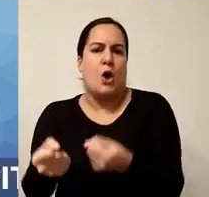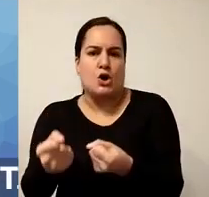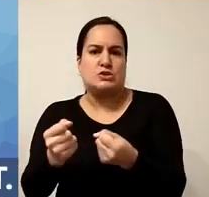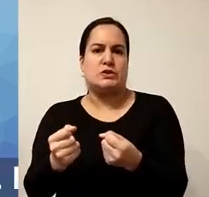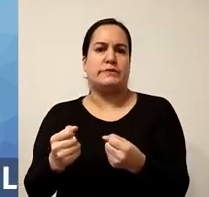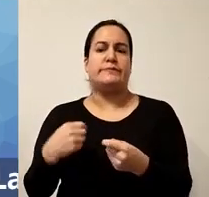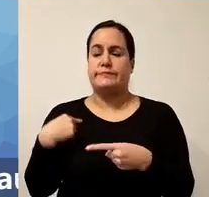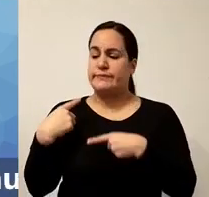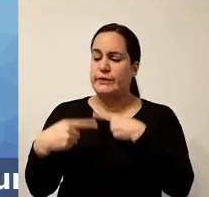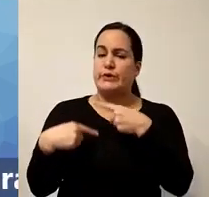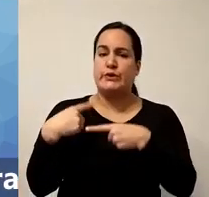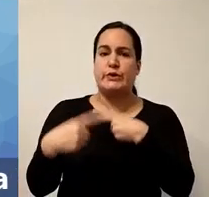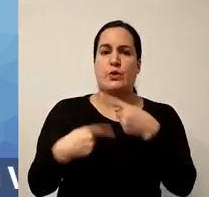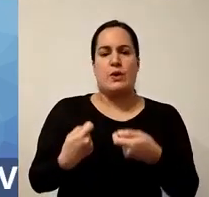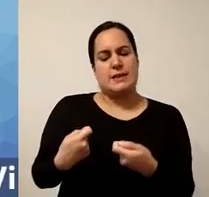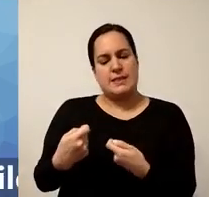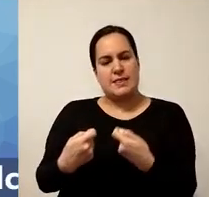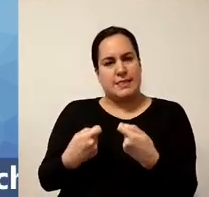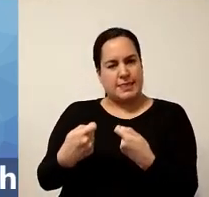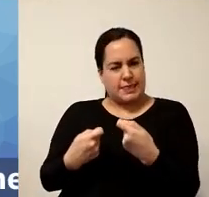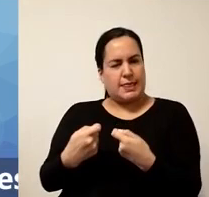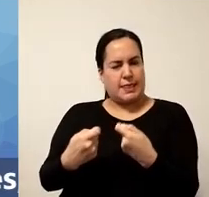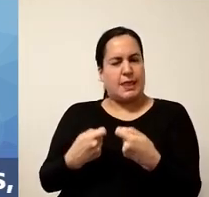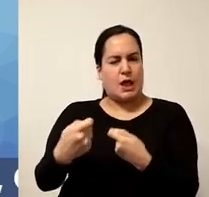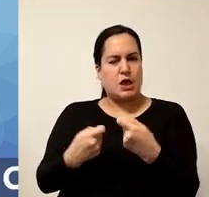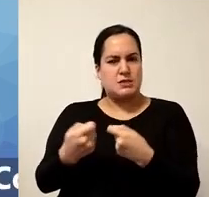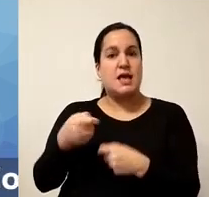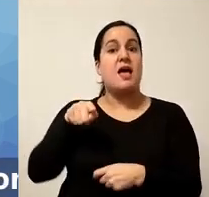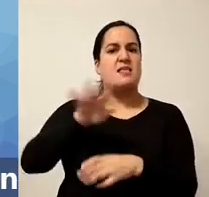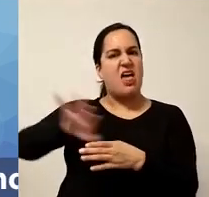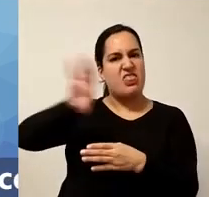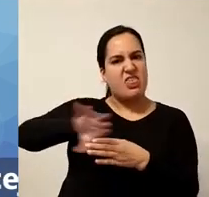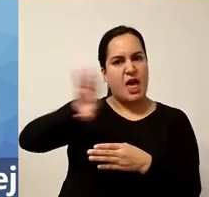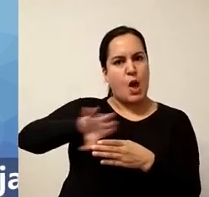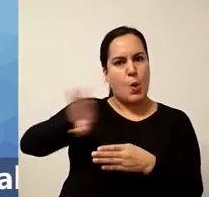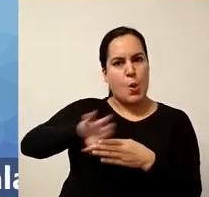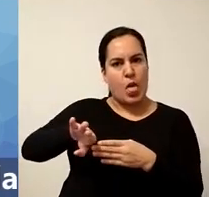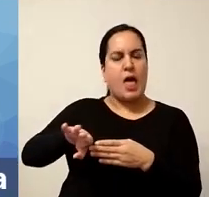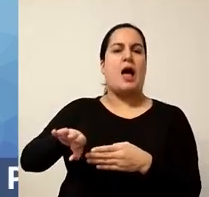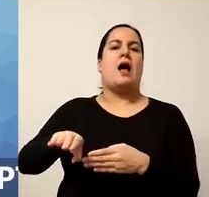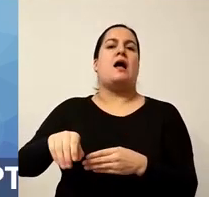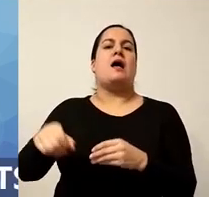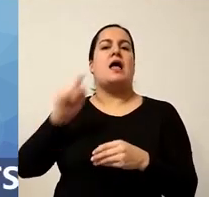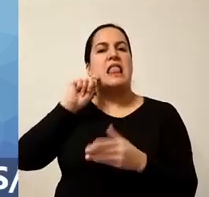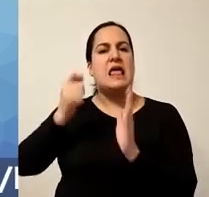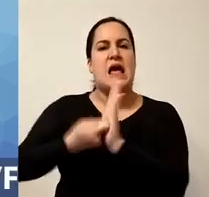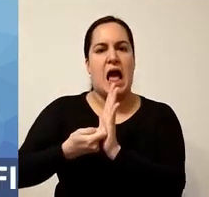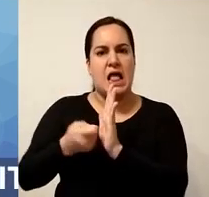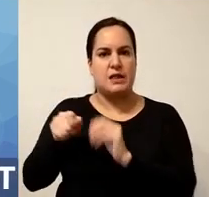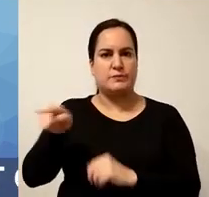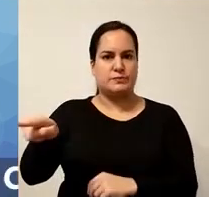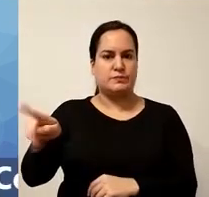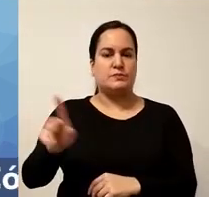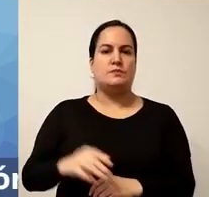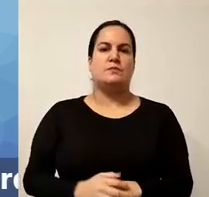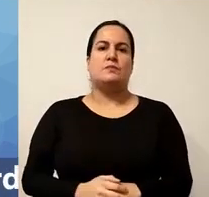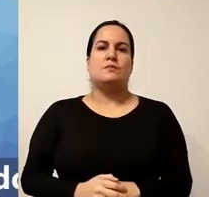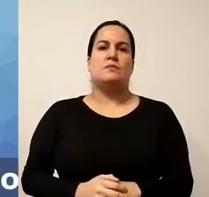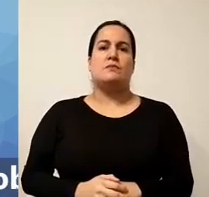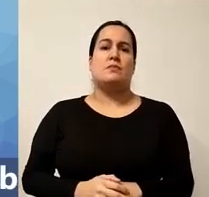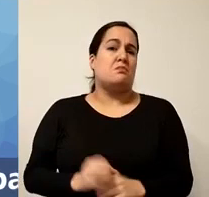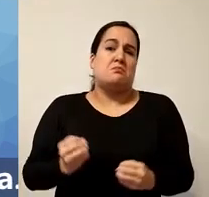fuertes impuestos a las grandes fortunas para tener justamente todos estos recursos para destinar